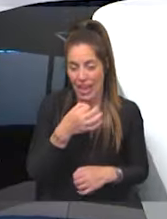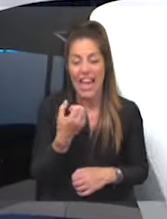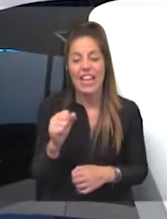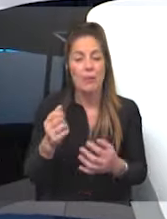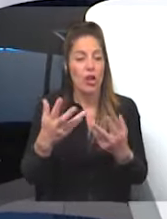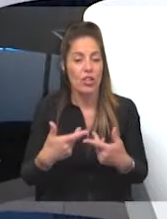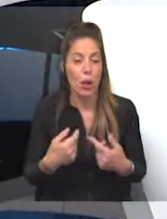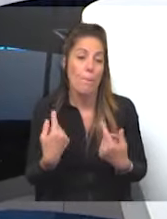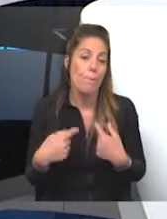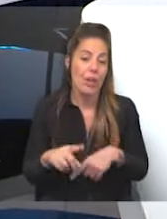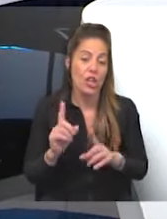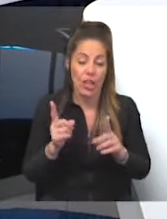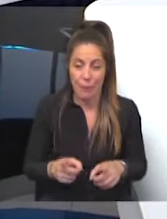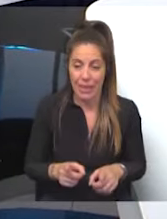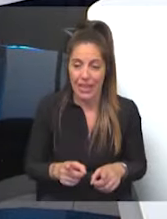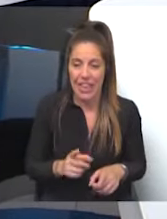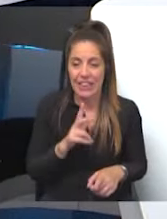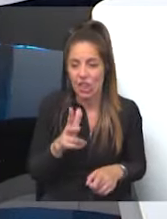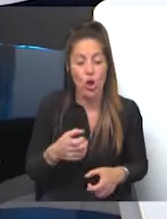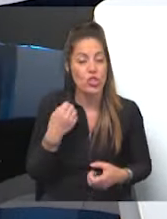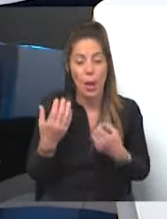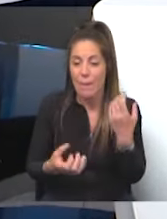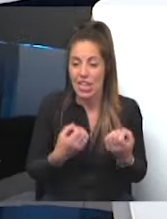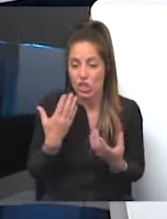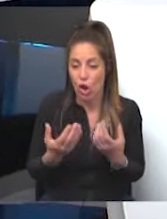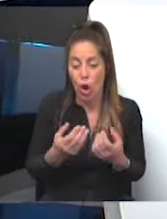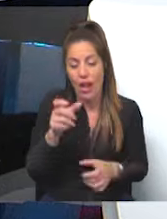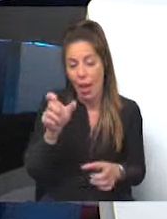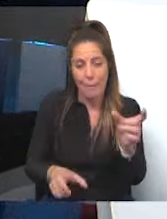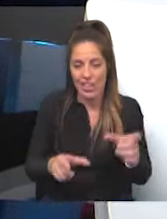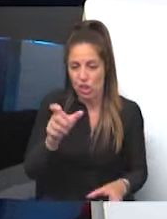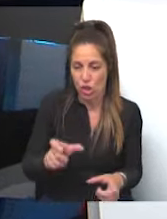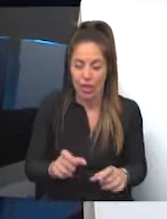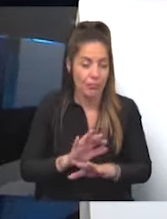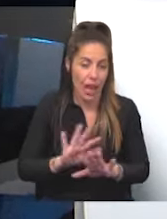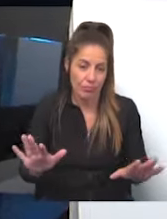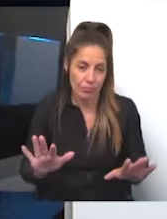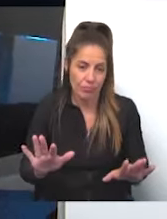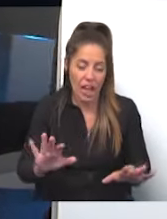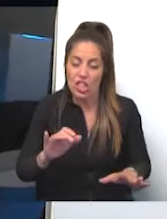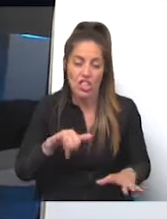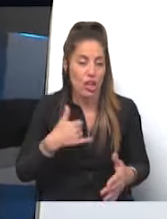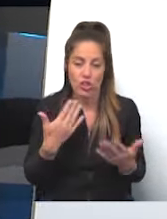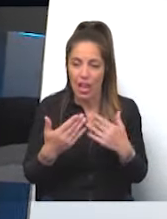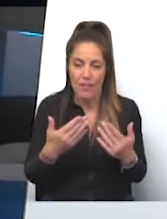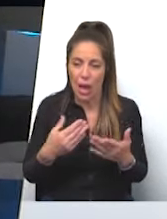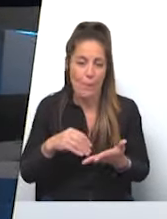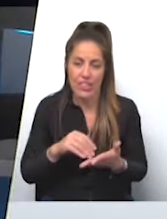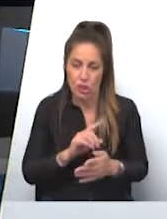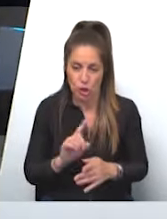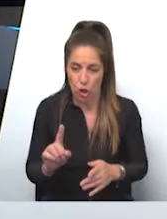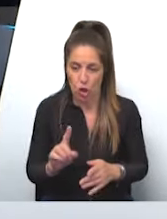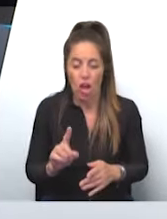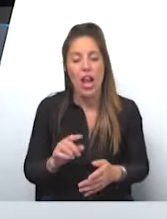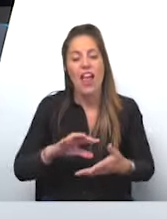pero soy contundente en algo se expresó la población punto no se habla más los